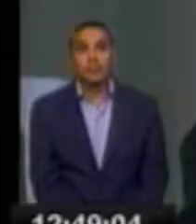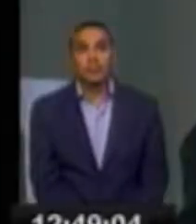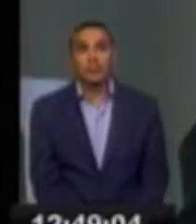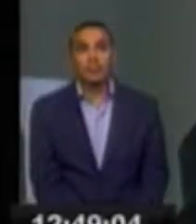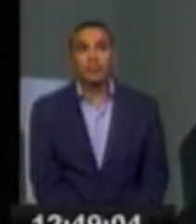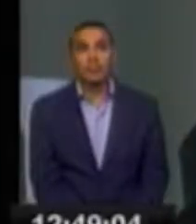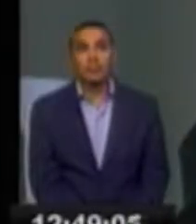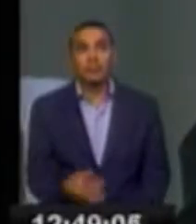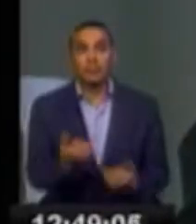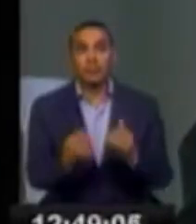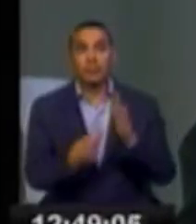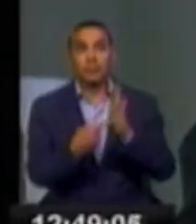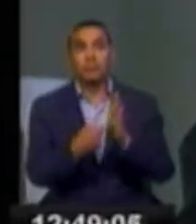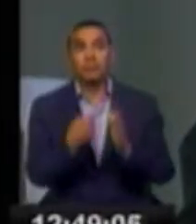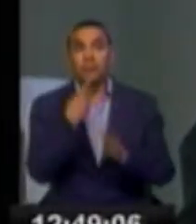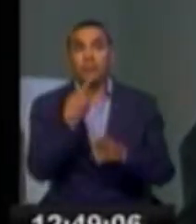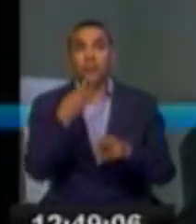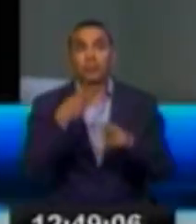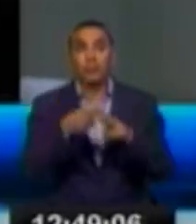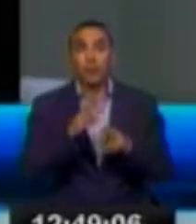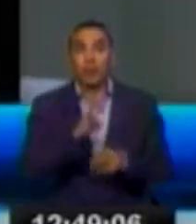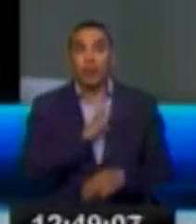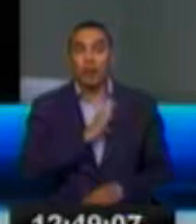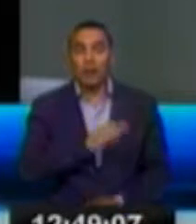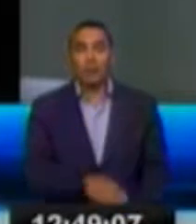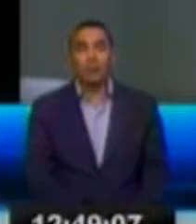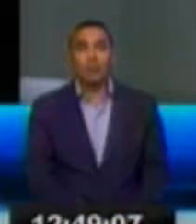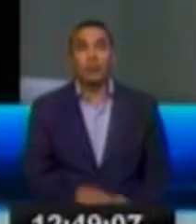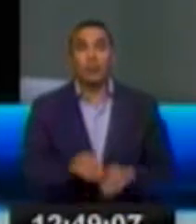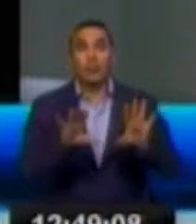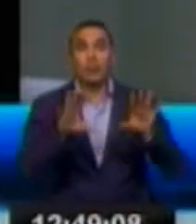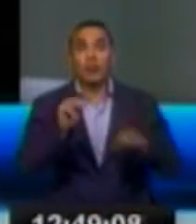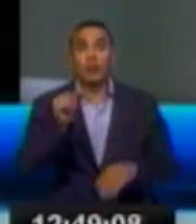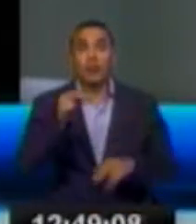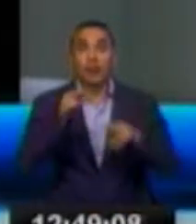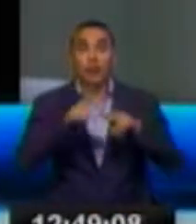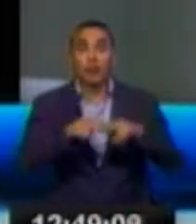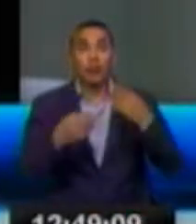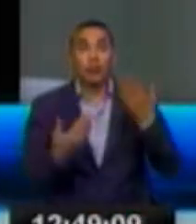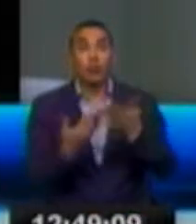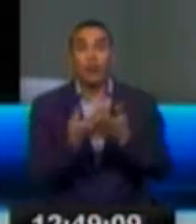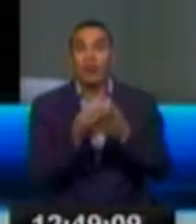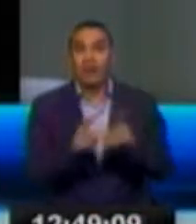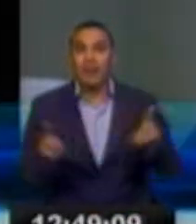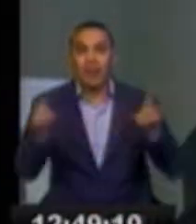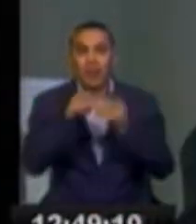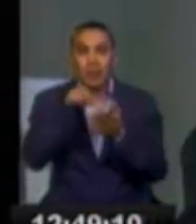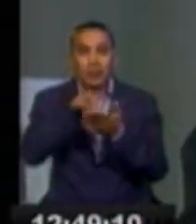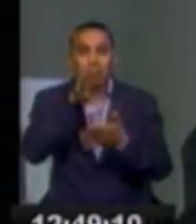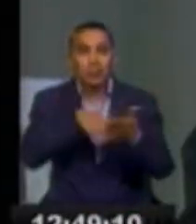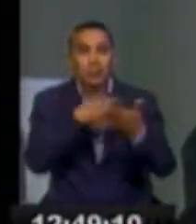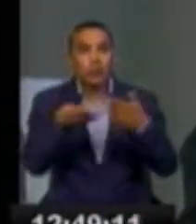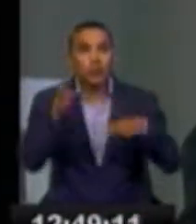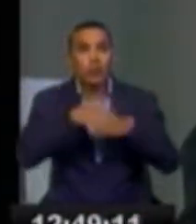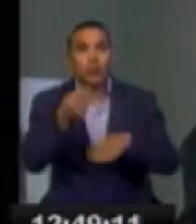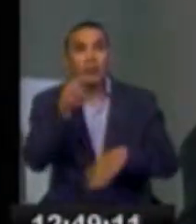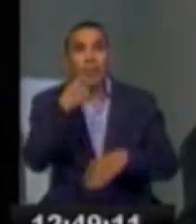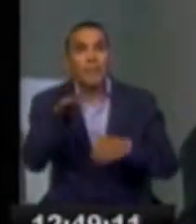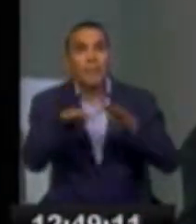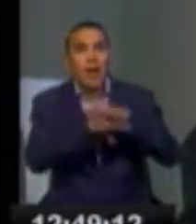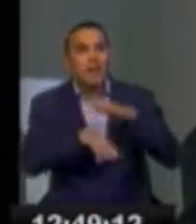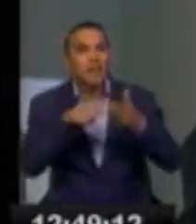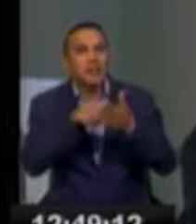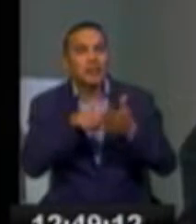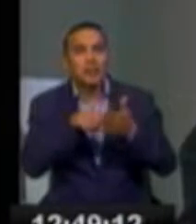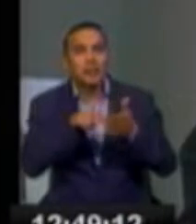Hoy presentamos, voy a decirlo con el nombre técnico, la 10ª revisión de actualización del Cuadro Nacional de Medicamentos Básicos. El